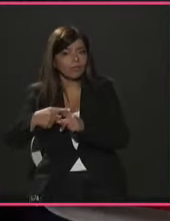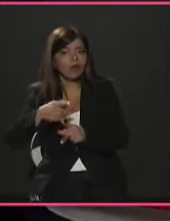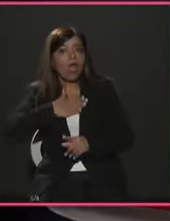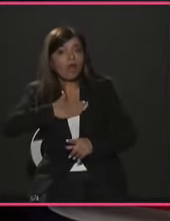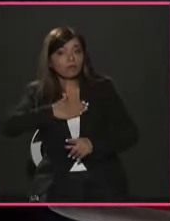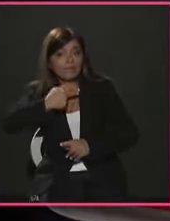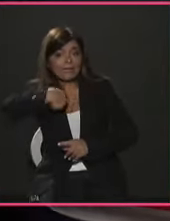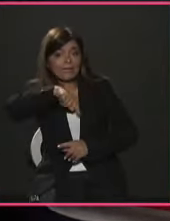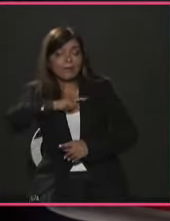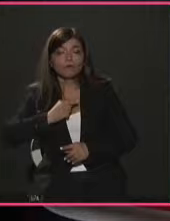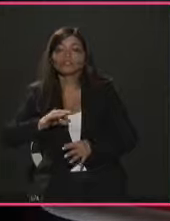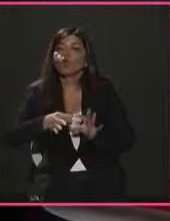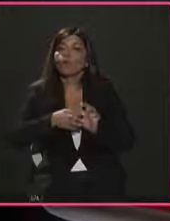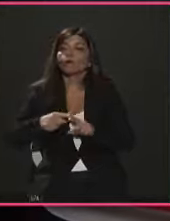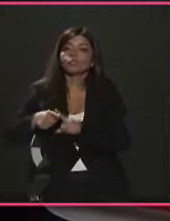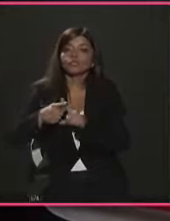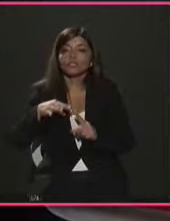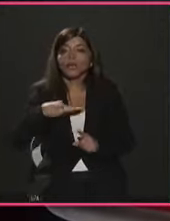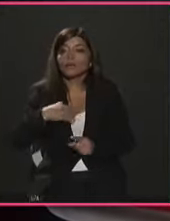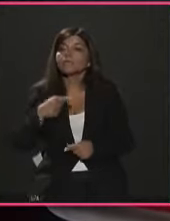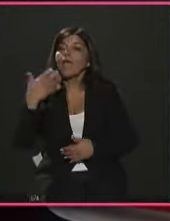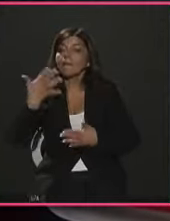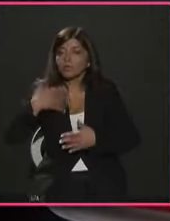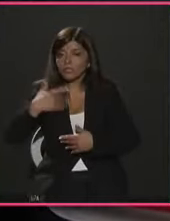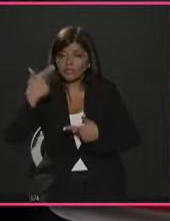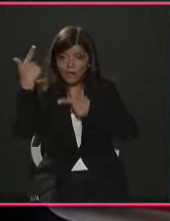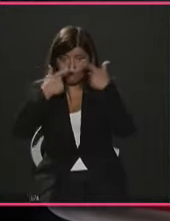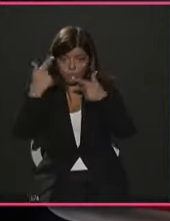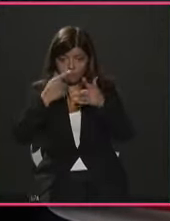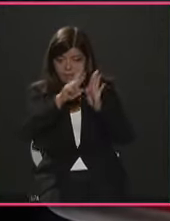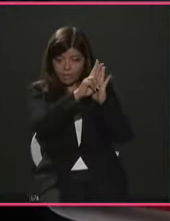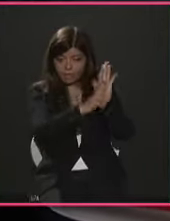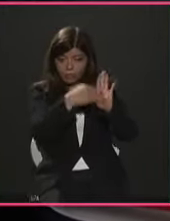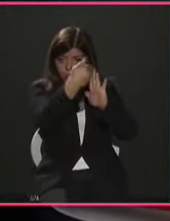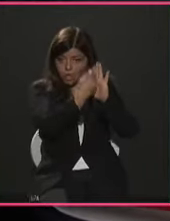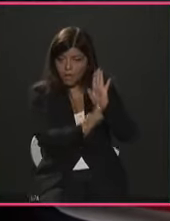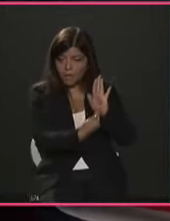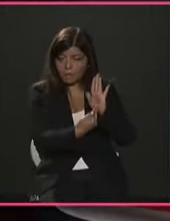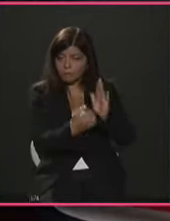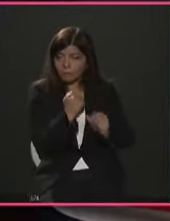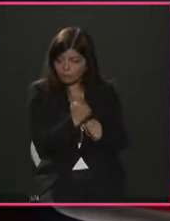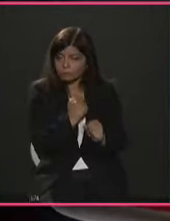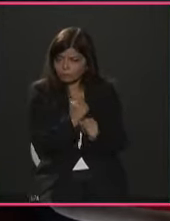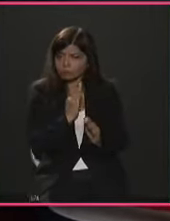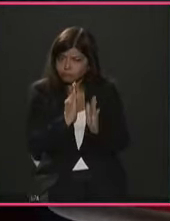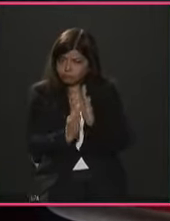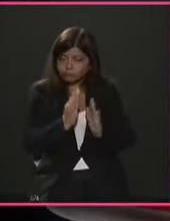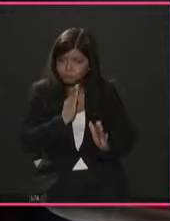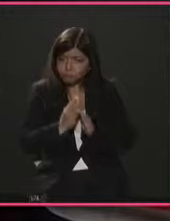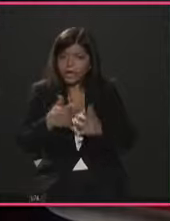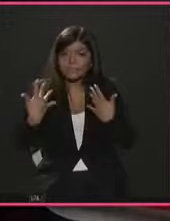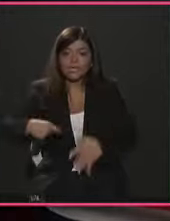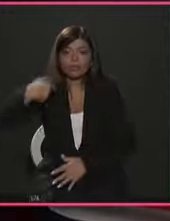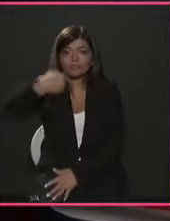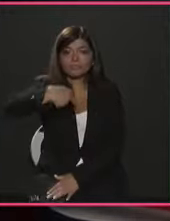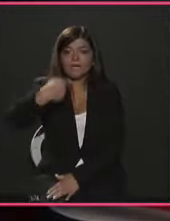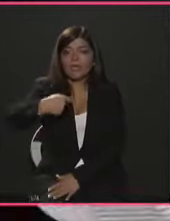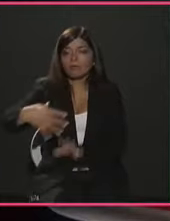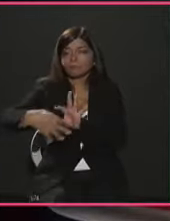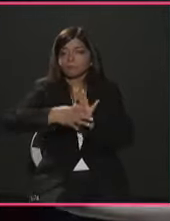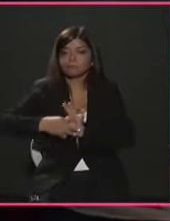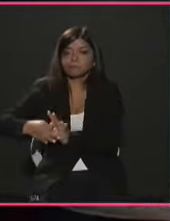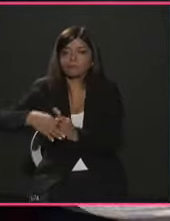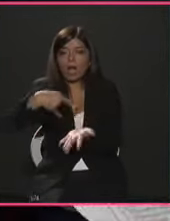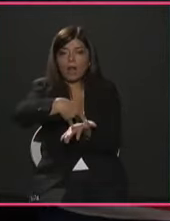como sociedad por eso son importantes las políticas y por eso es importante La regulación que estamos trabajando A toda máquina lo dijo el senador chahuán de la mano con los